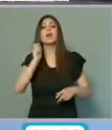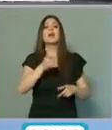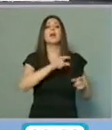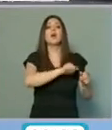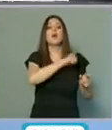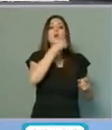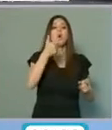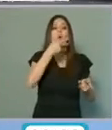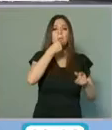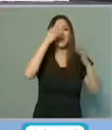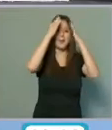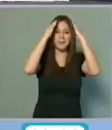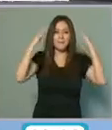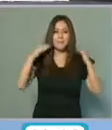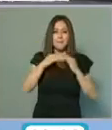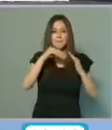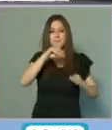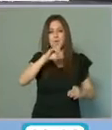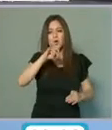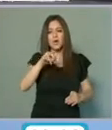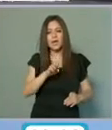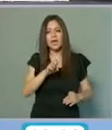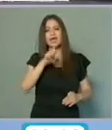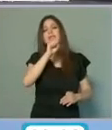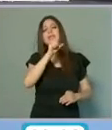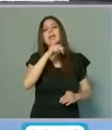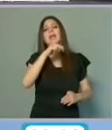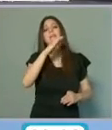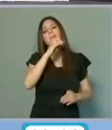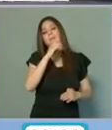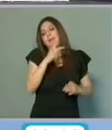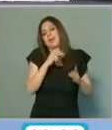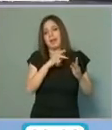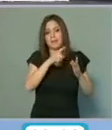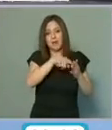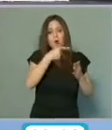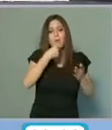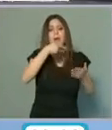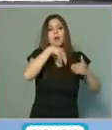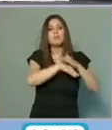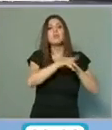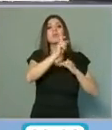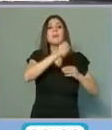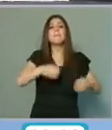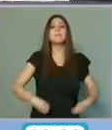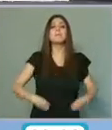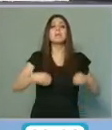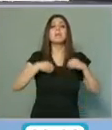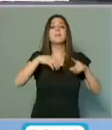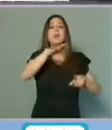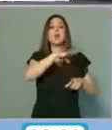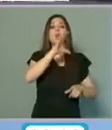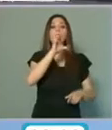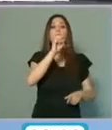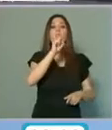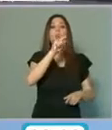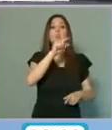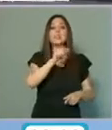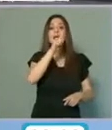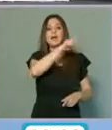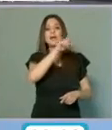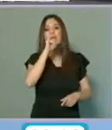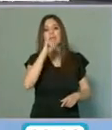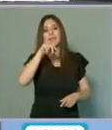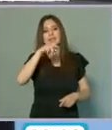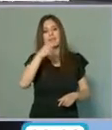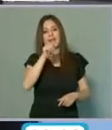monje benedictino, que es santo, San Beda el Venerable, que vivía en la costa norte de Inglaterra viendo hacia Holanda,